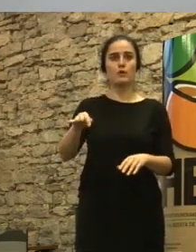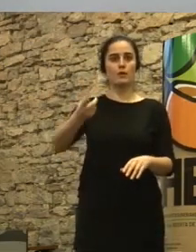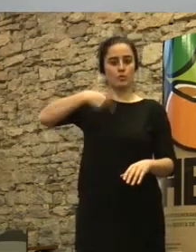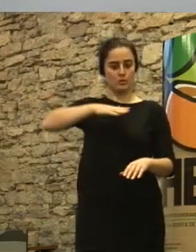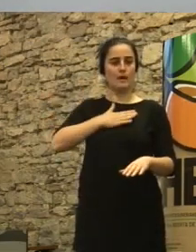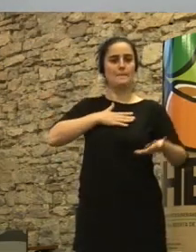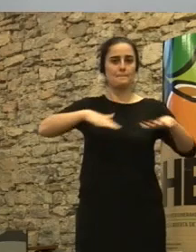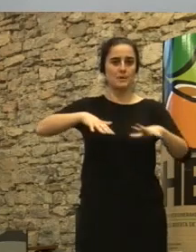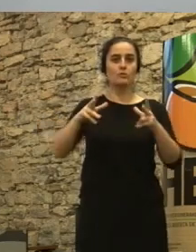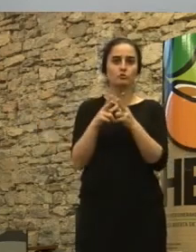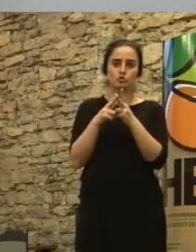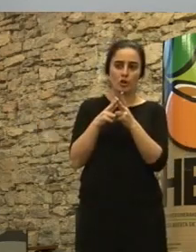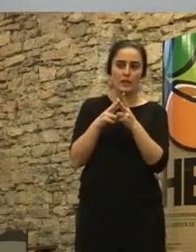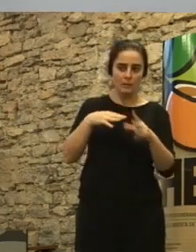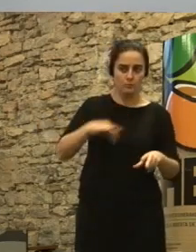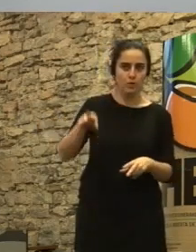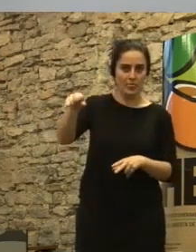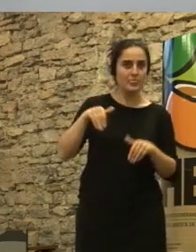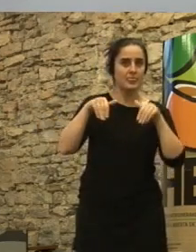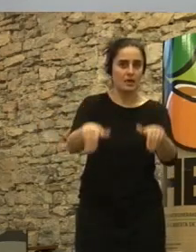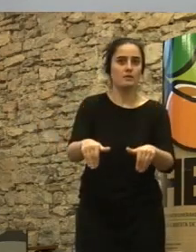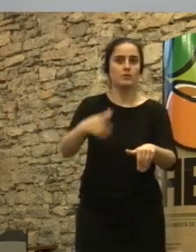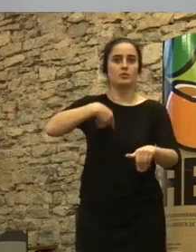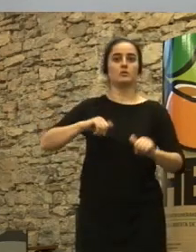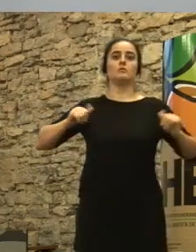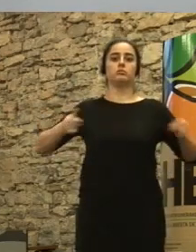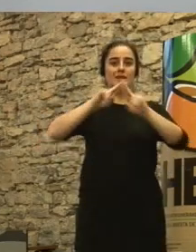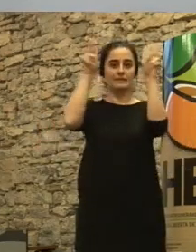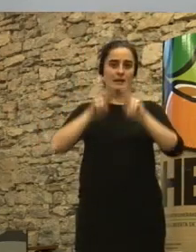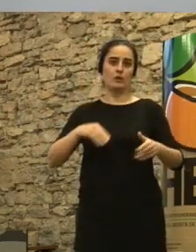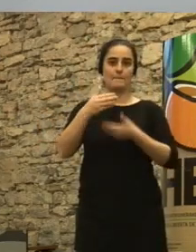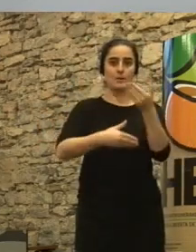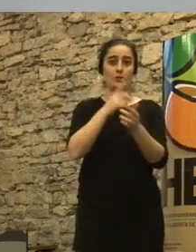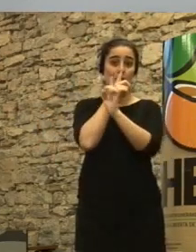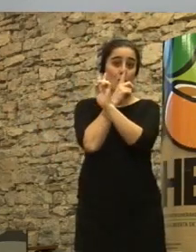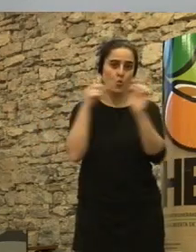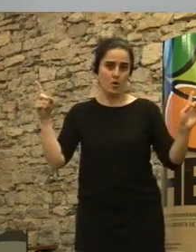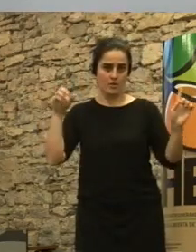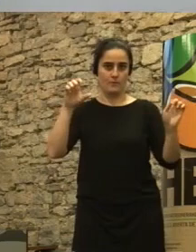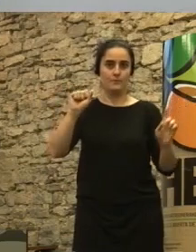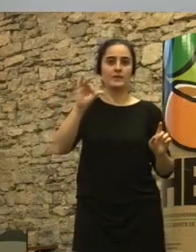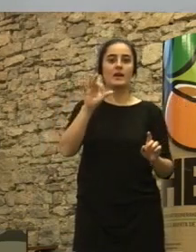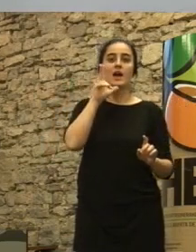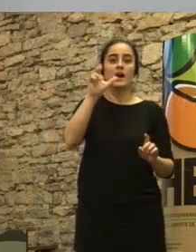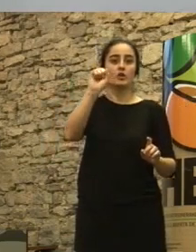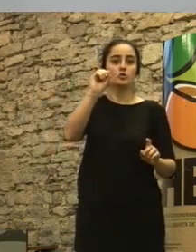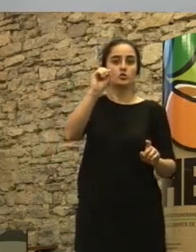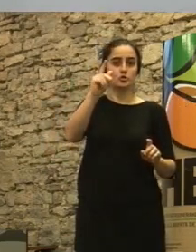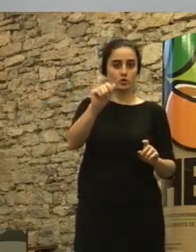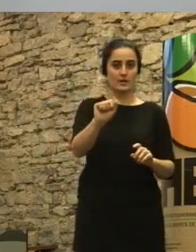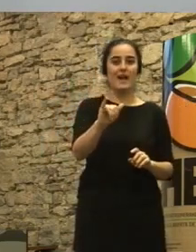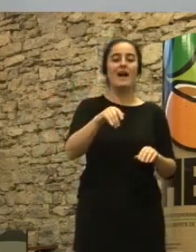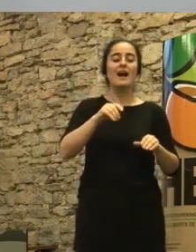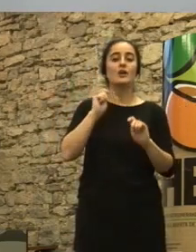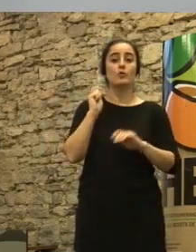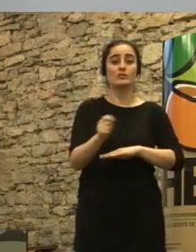nuestros emprendedores sociales, empezamos el proceso internacional, que dura un año. Ashoka tiene tribunales